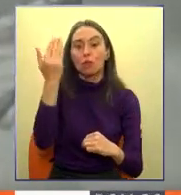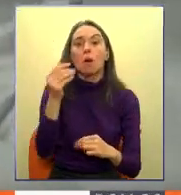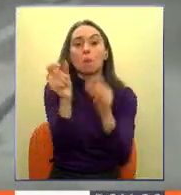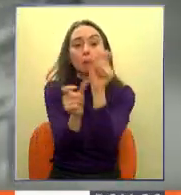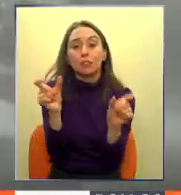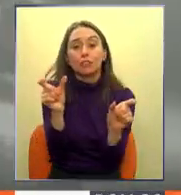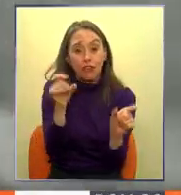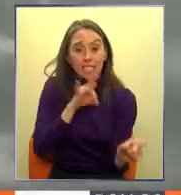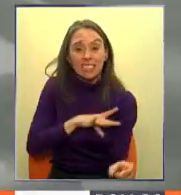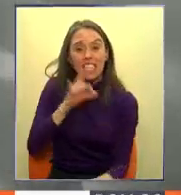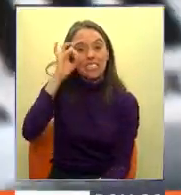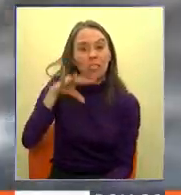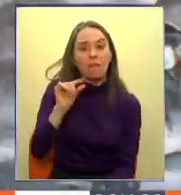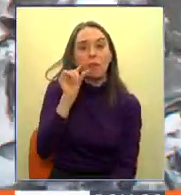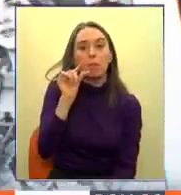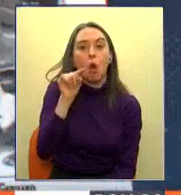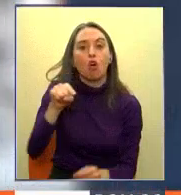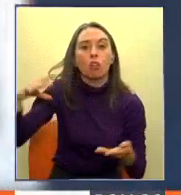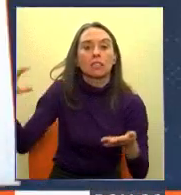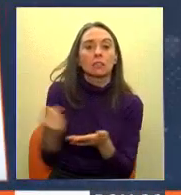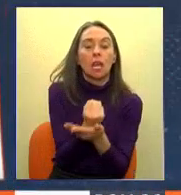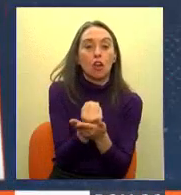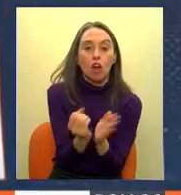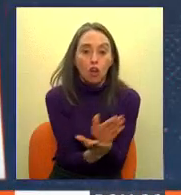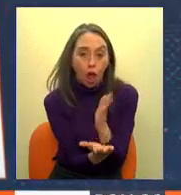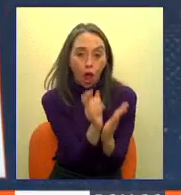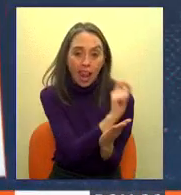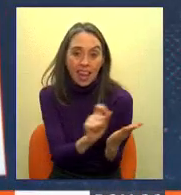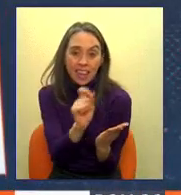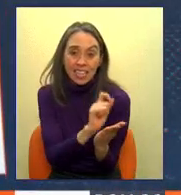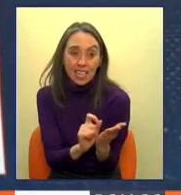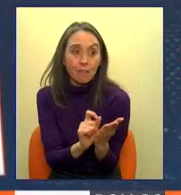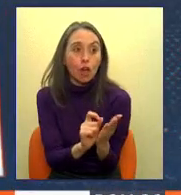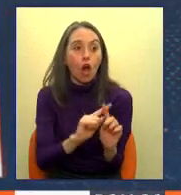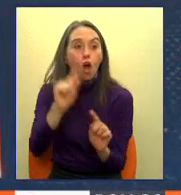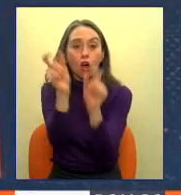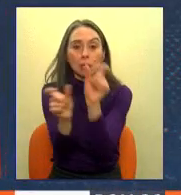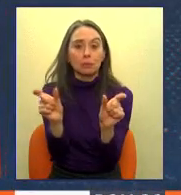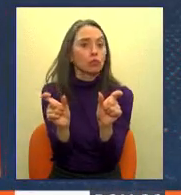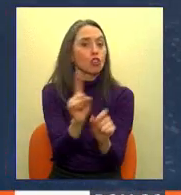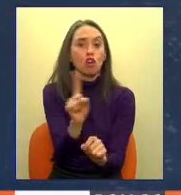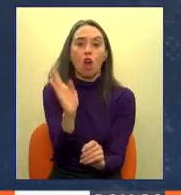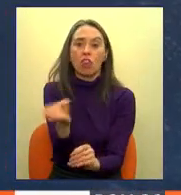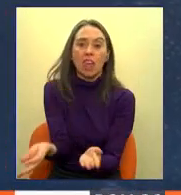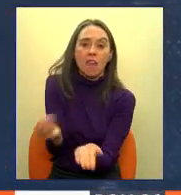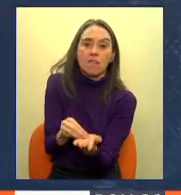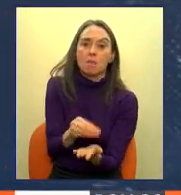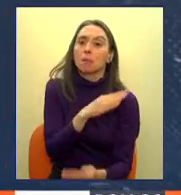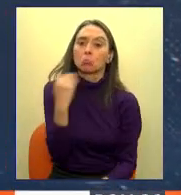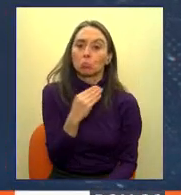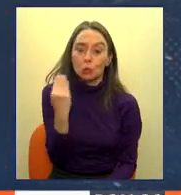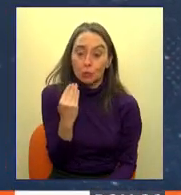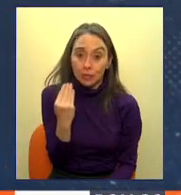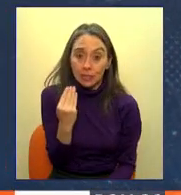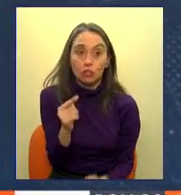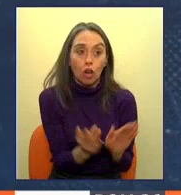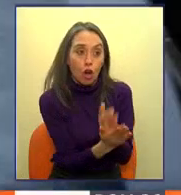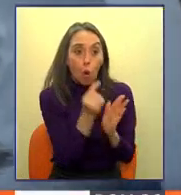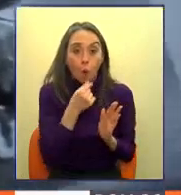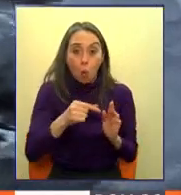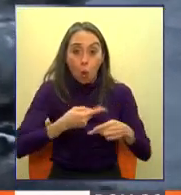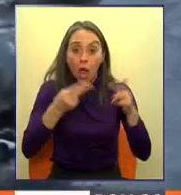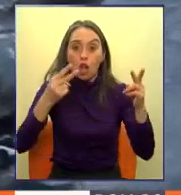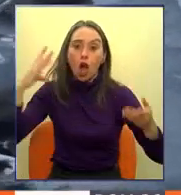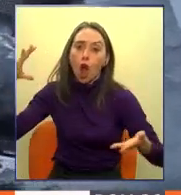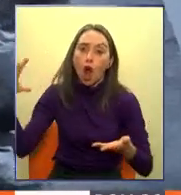poco en Chile. La novela gráfica Nadie más tiene que morir, pronta a ser lanzada, busca llevar esta verdadera